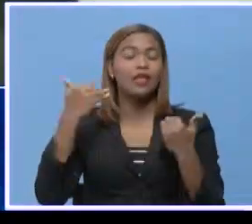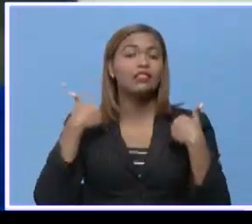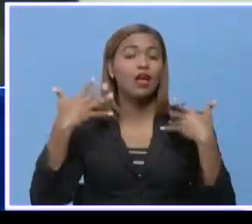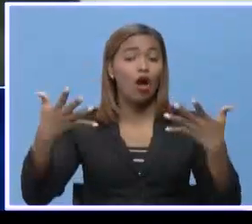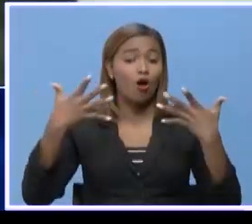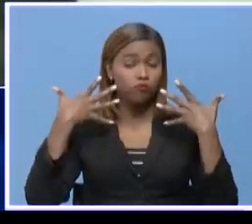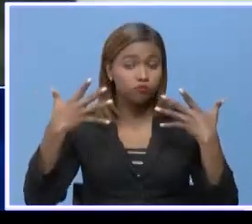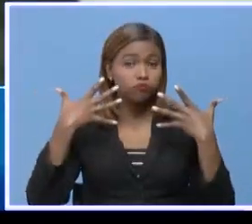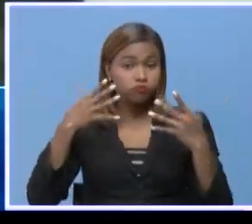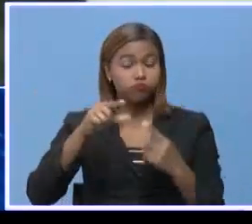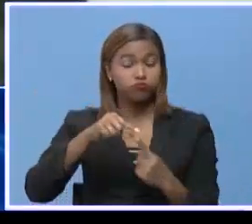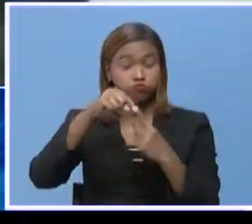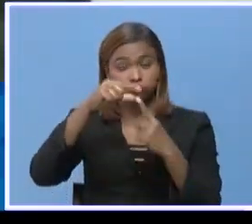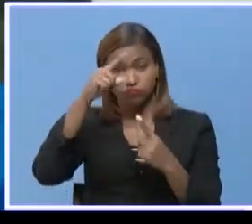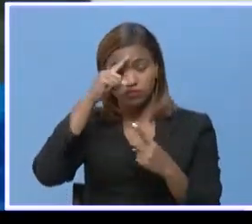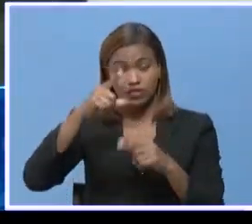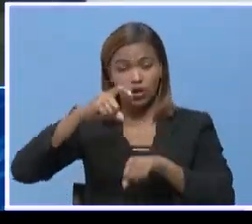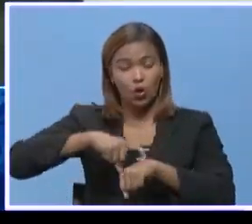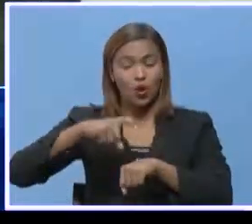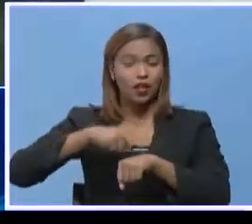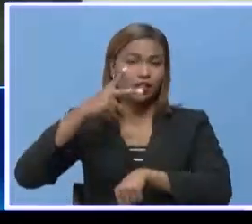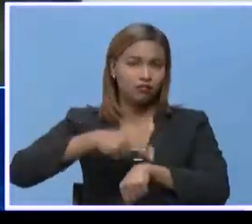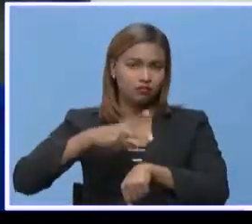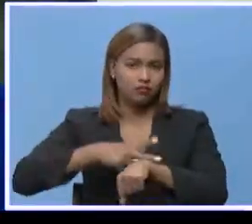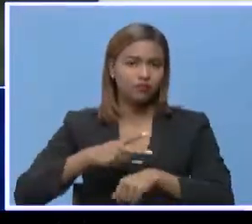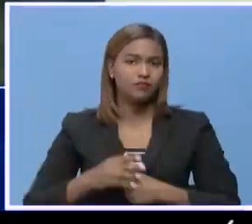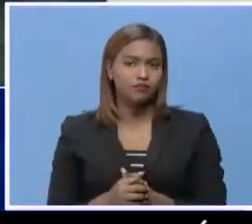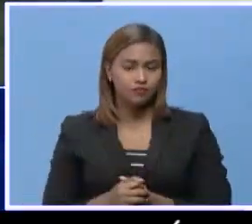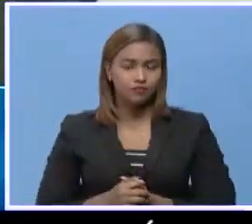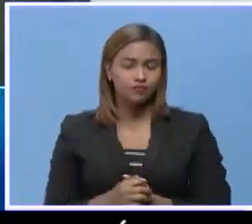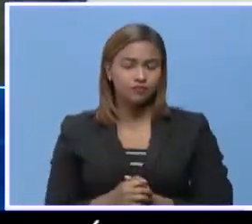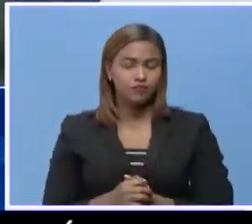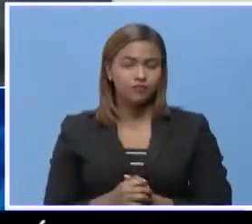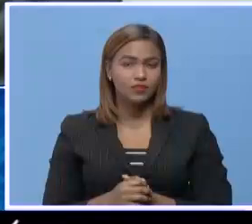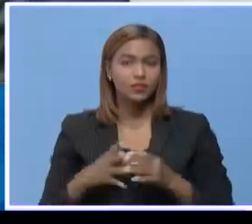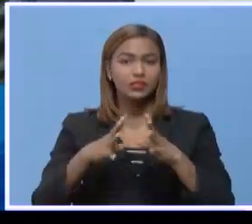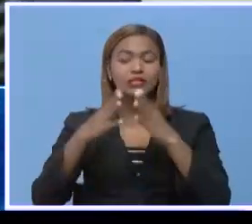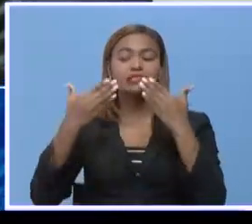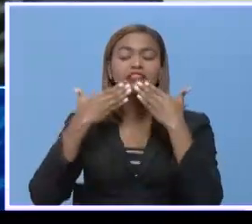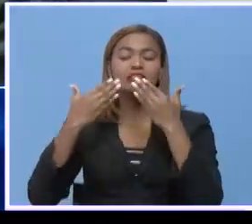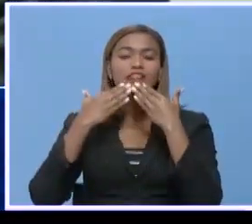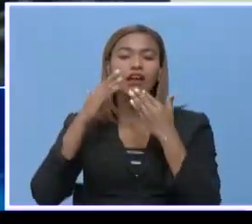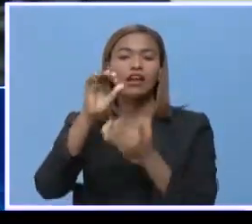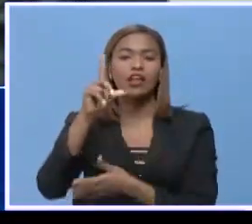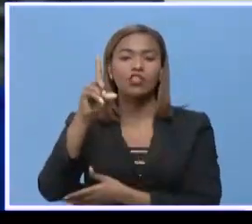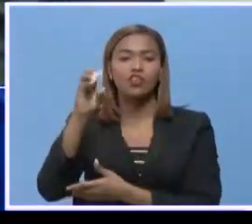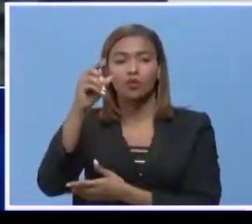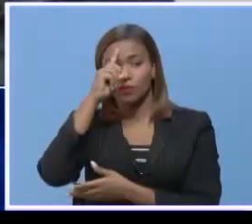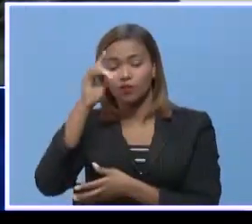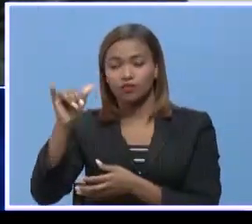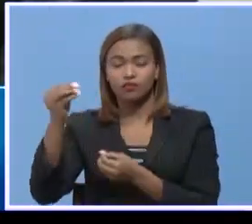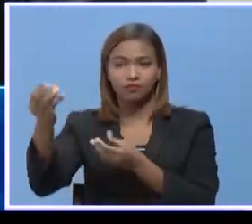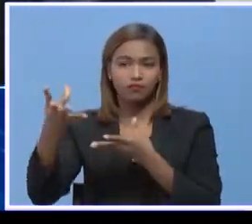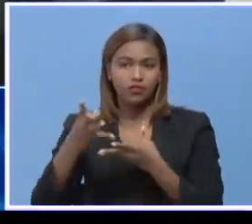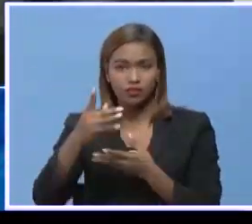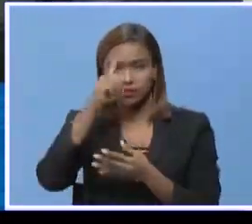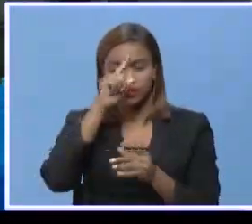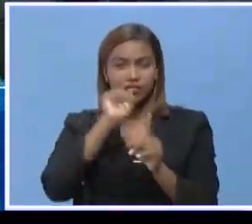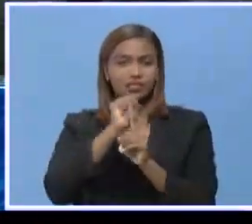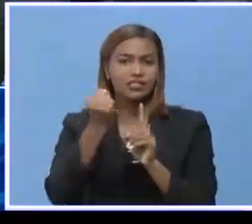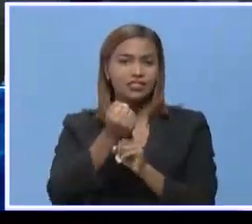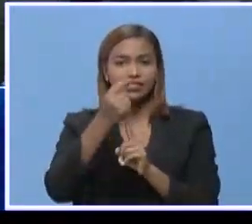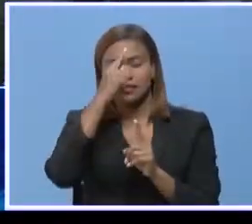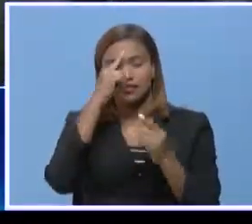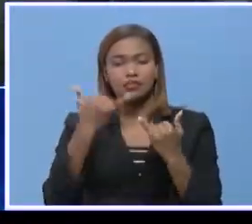calurosas principalmente en las horas del día. Bueno, muchas gracias a Claudio Amparo por estas informaciones sobre las